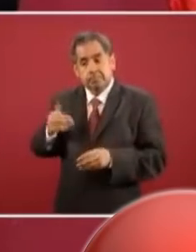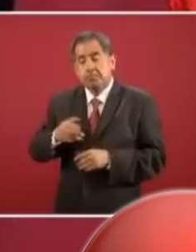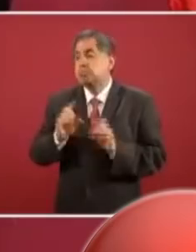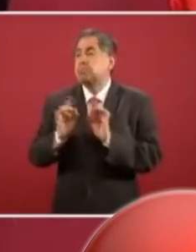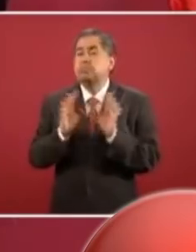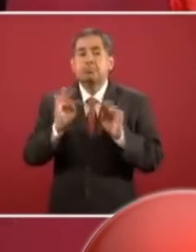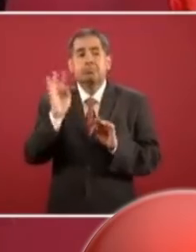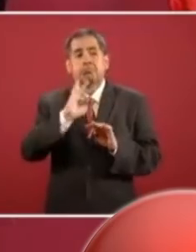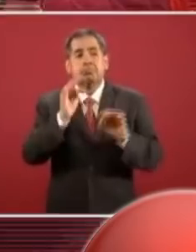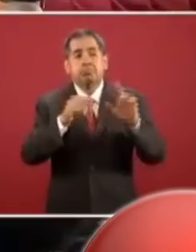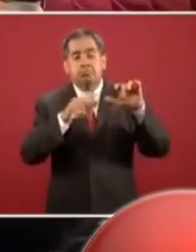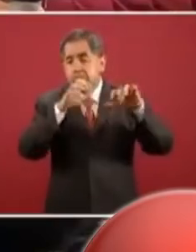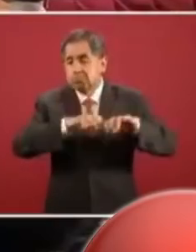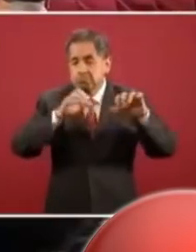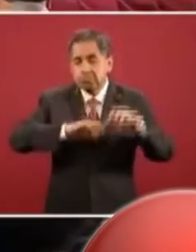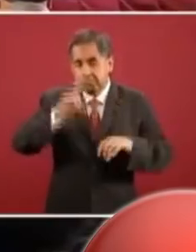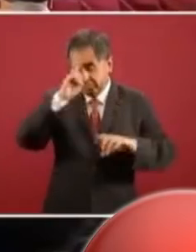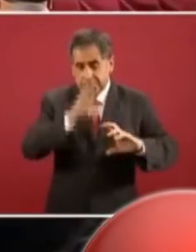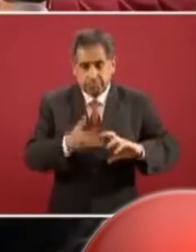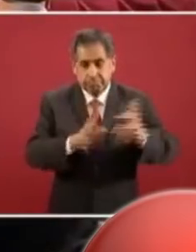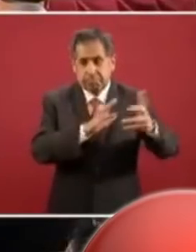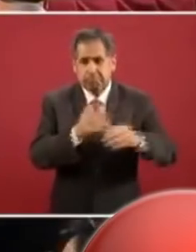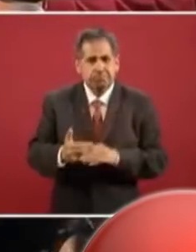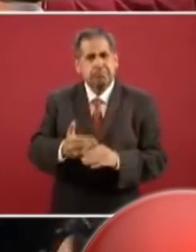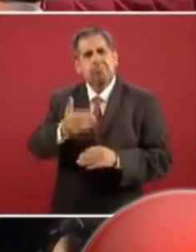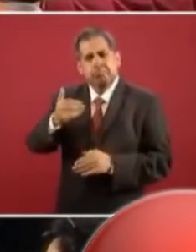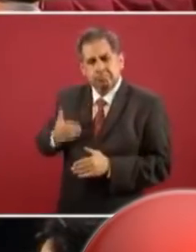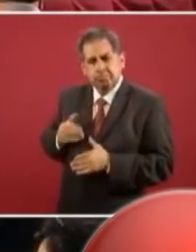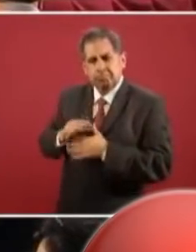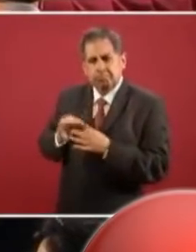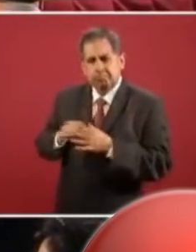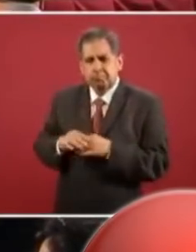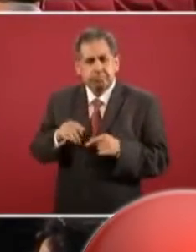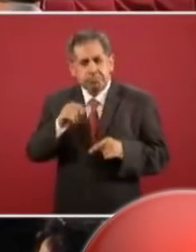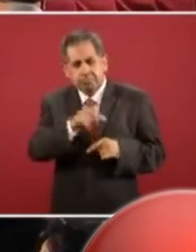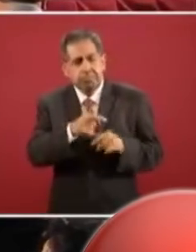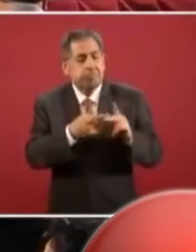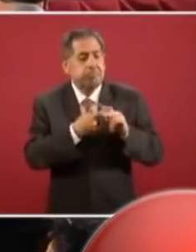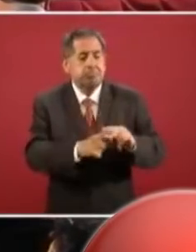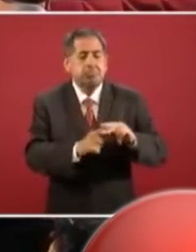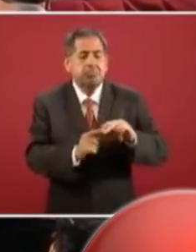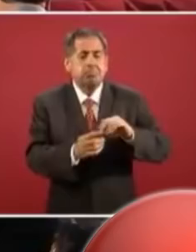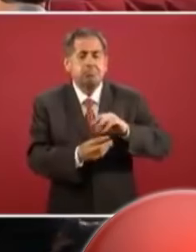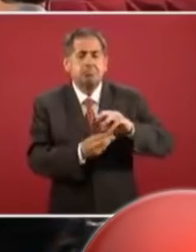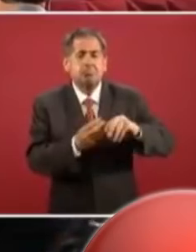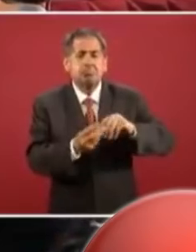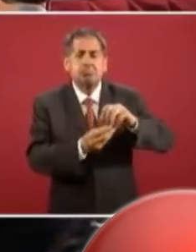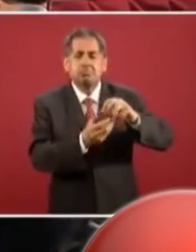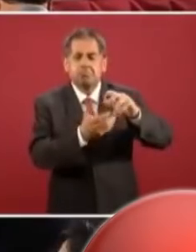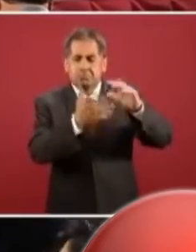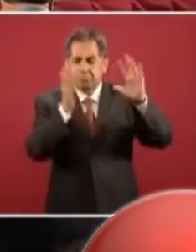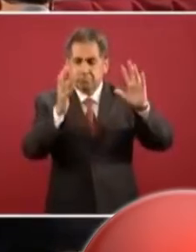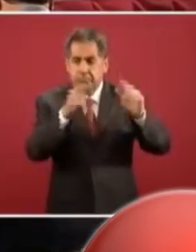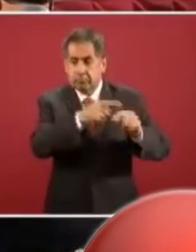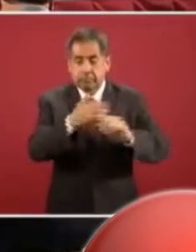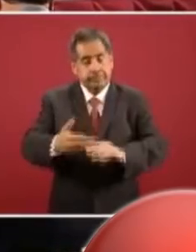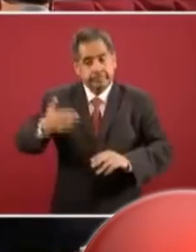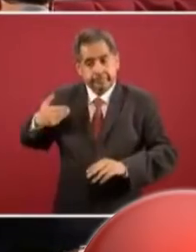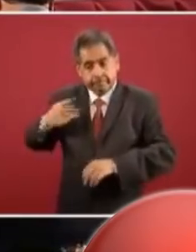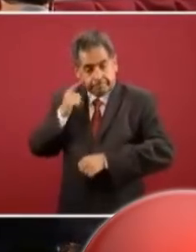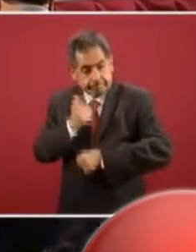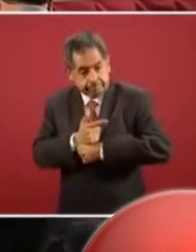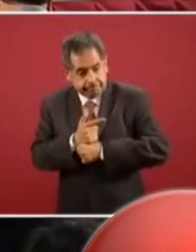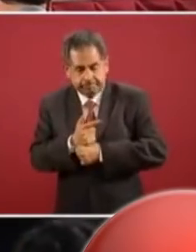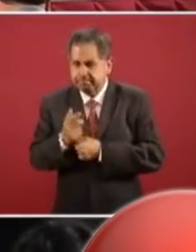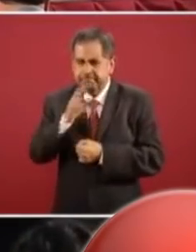tropical puede acercarse a nuestro territorio desde antes que se haya formado, es decir, cuando es apenas una baja presión. Eso nos permite tener una